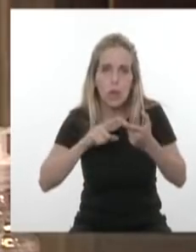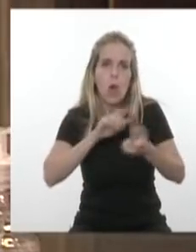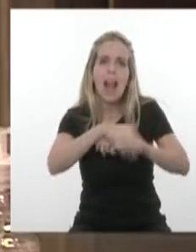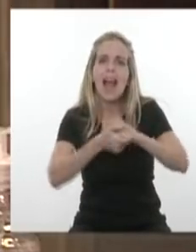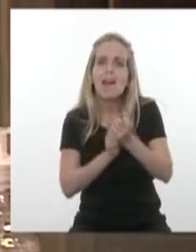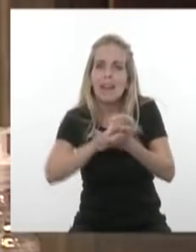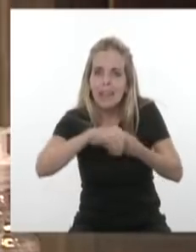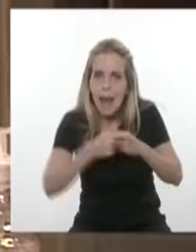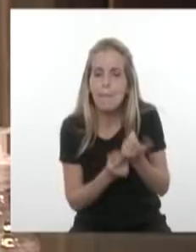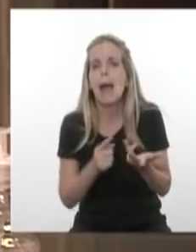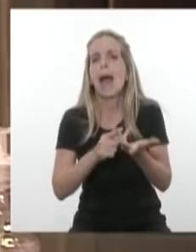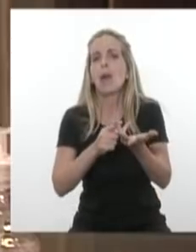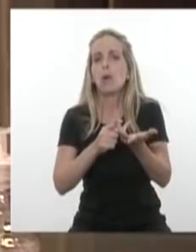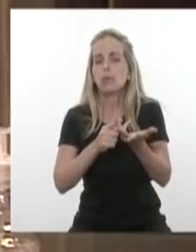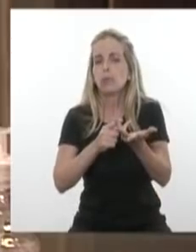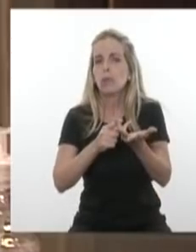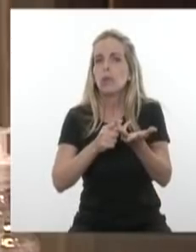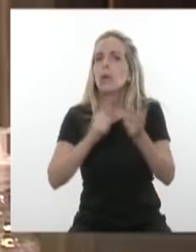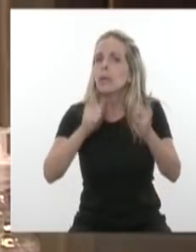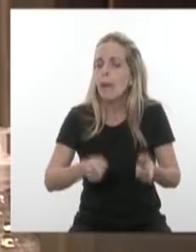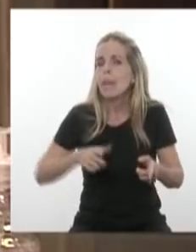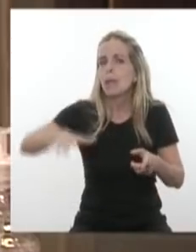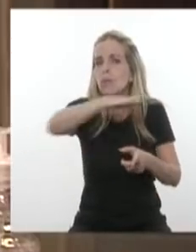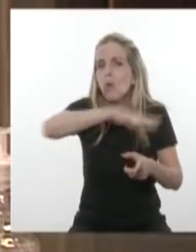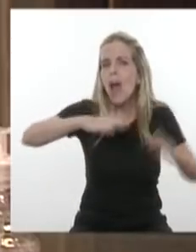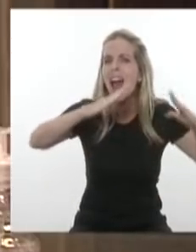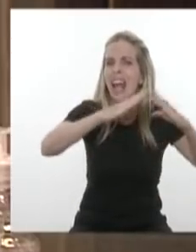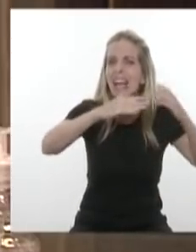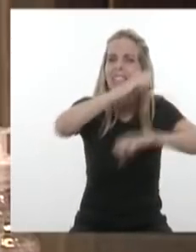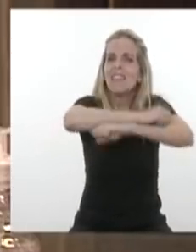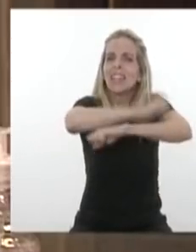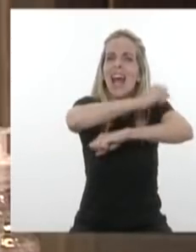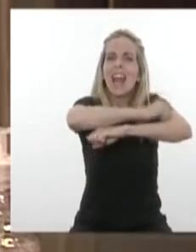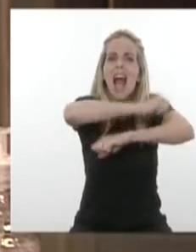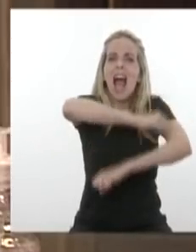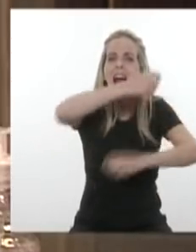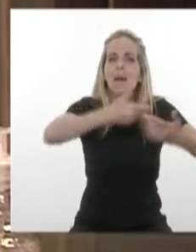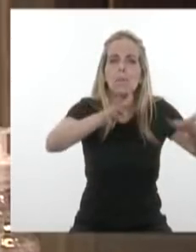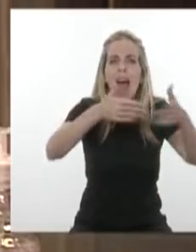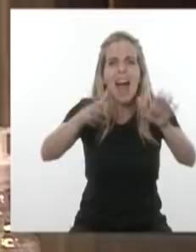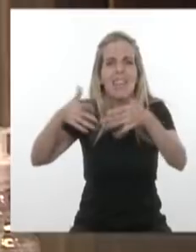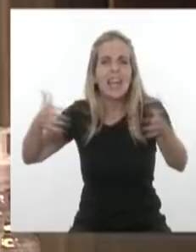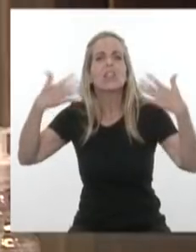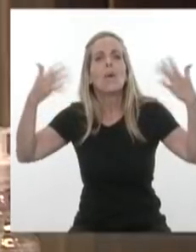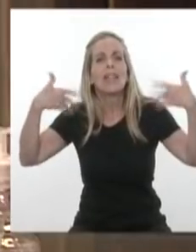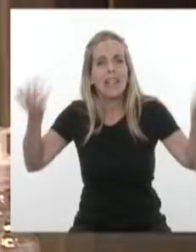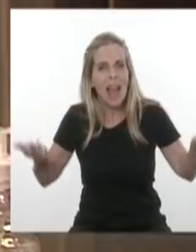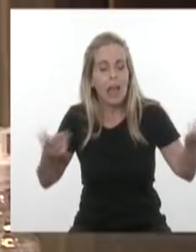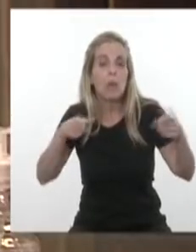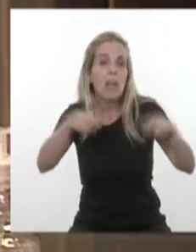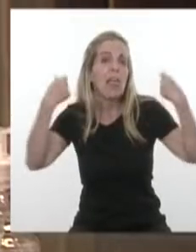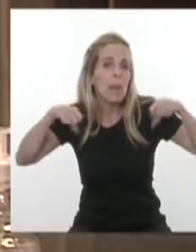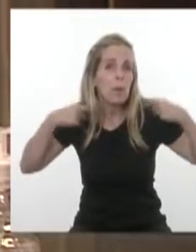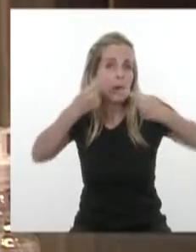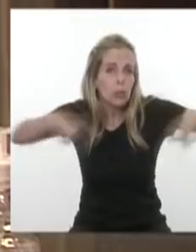de manos mantener los ambientes ventilados y realizar actividades al aire libre quiero que sepan que